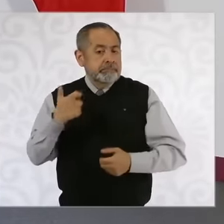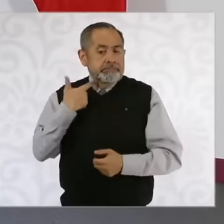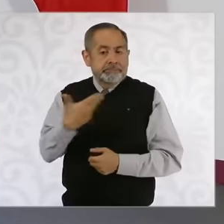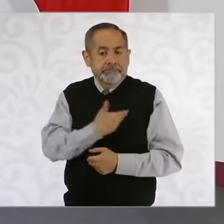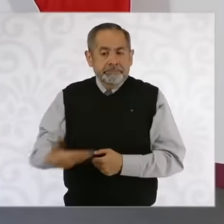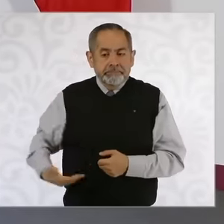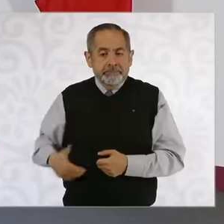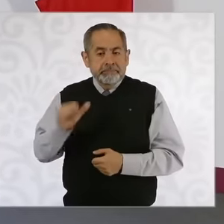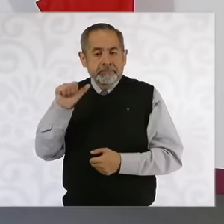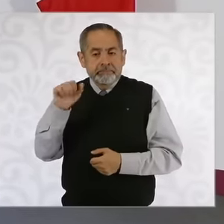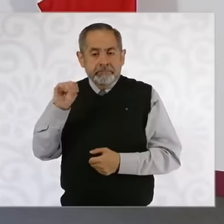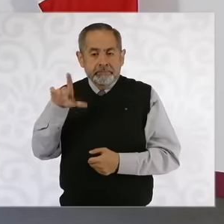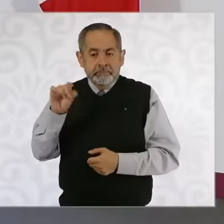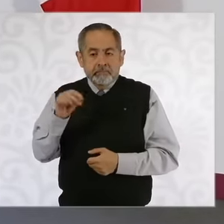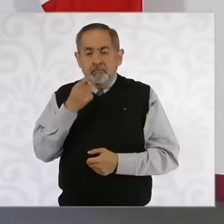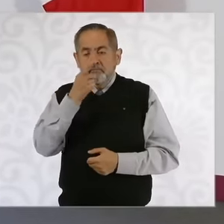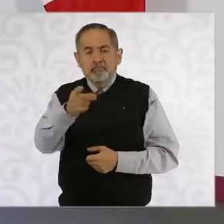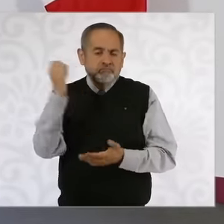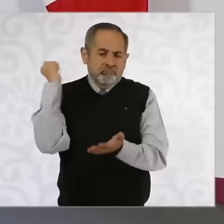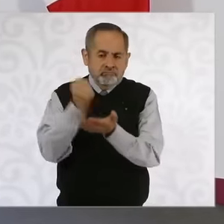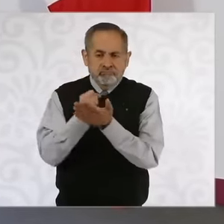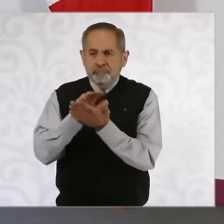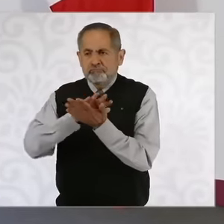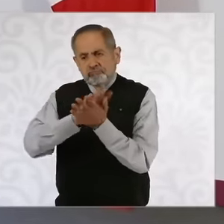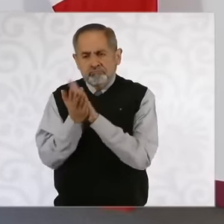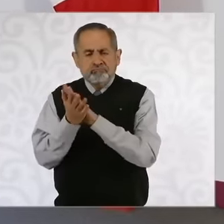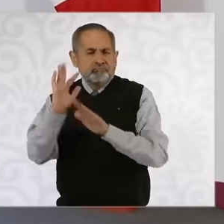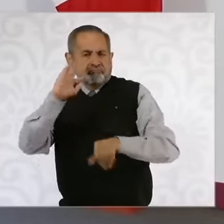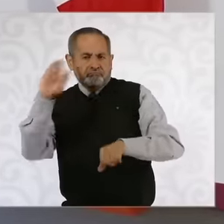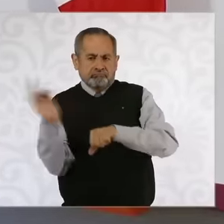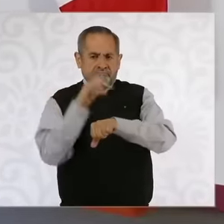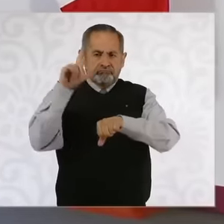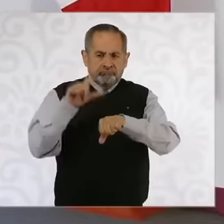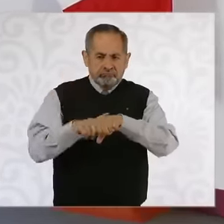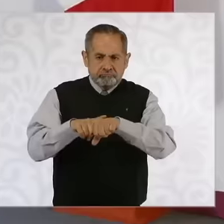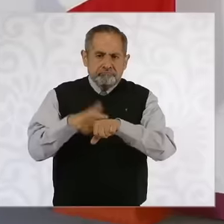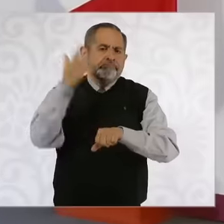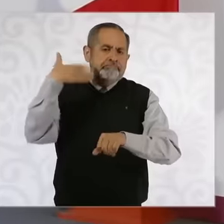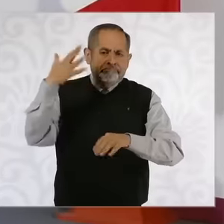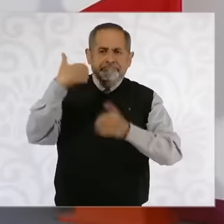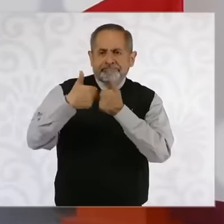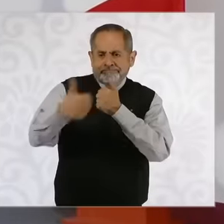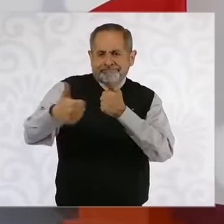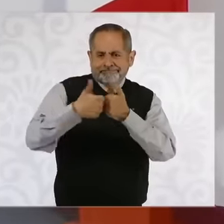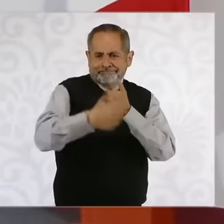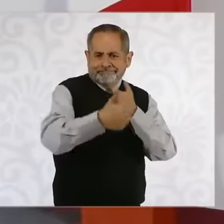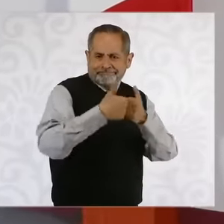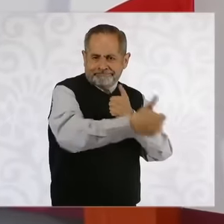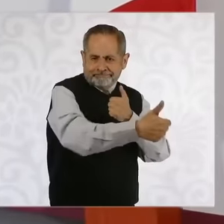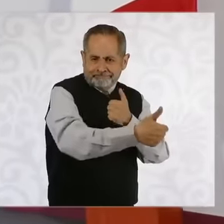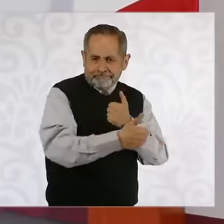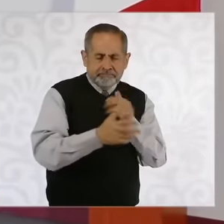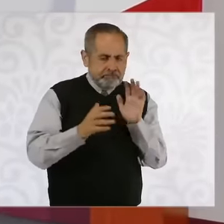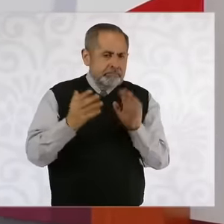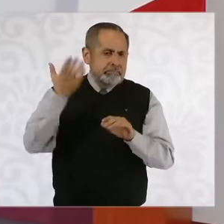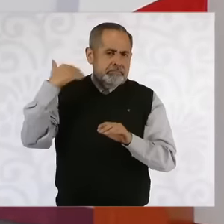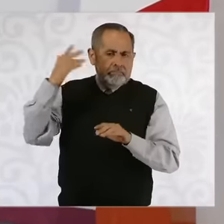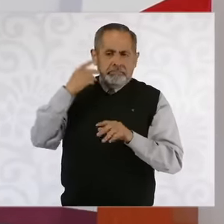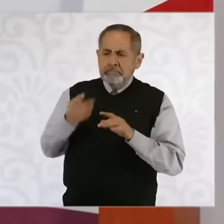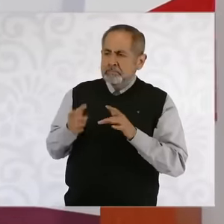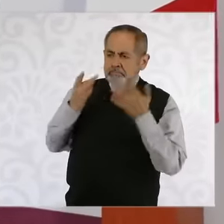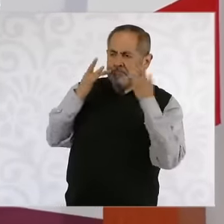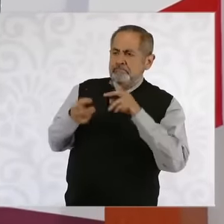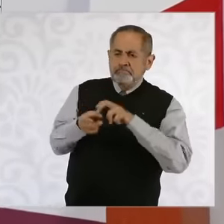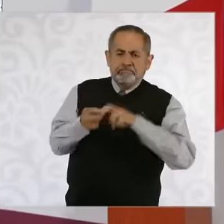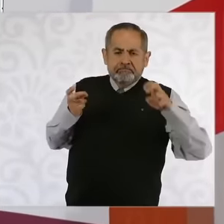Obrador federalizó los servicios de salud que antes estaban descentralizados de manera voluntaria a aquellos